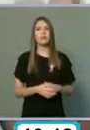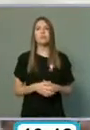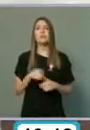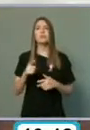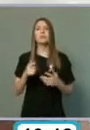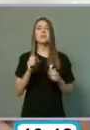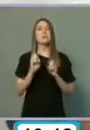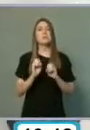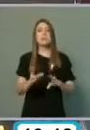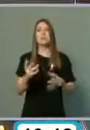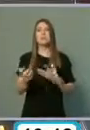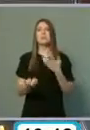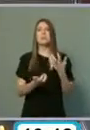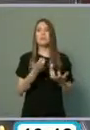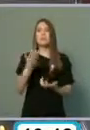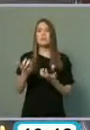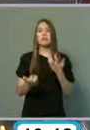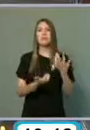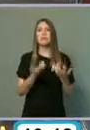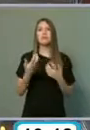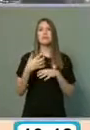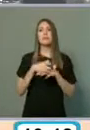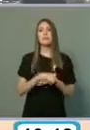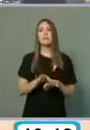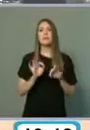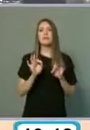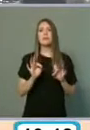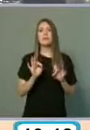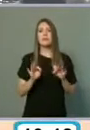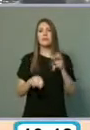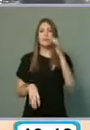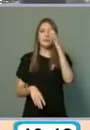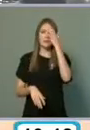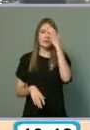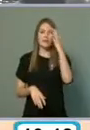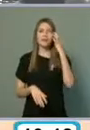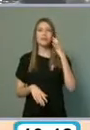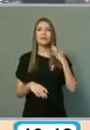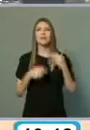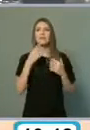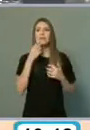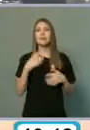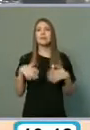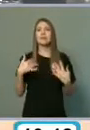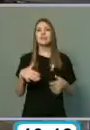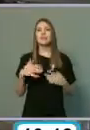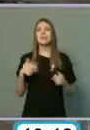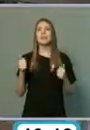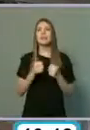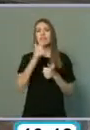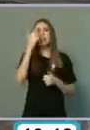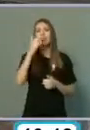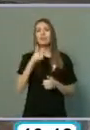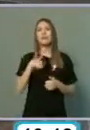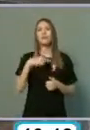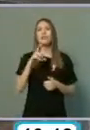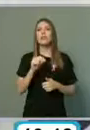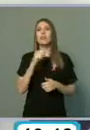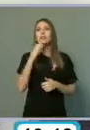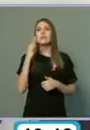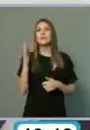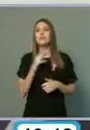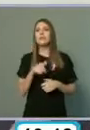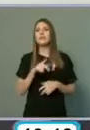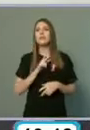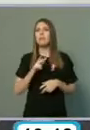que esto se vaya concentrando y ya Por que eso a esté- mí no me queda rico mi caldo de frijol, porque no le pongo eso de tomate. Nada, pero pues mira, es un truquito, queda